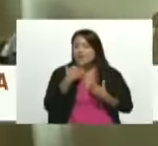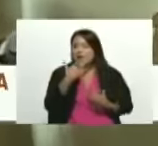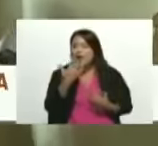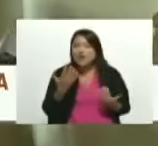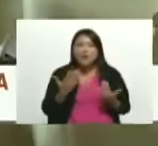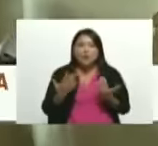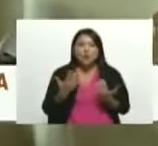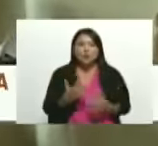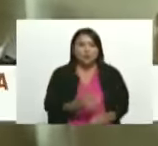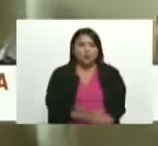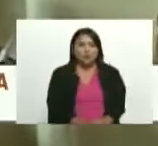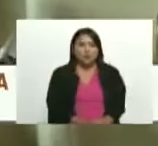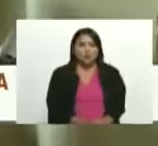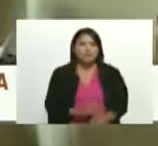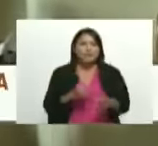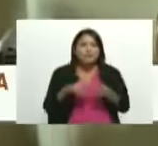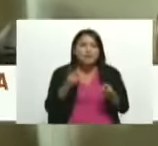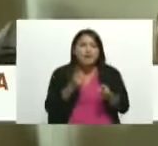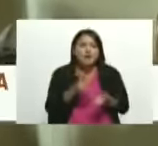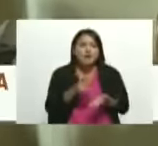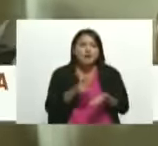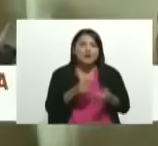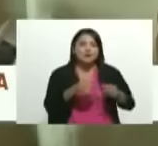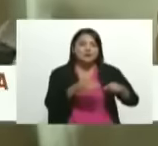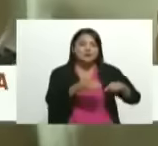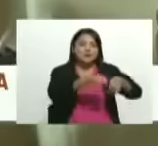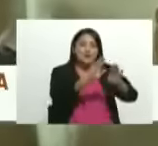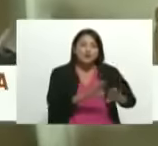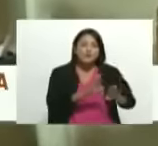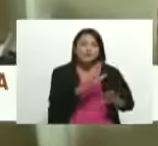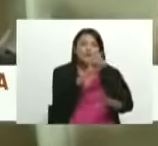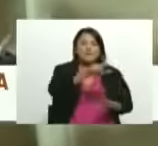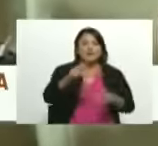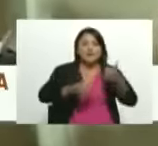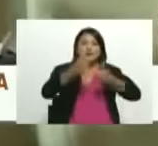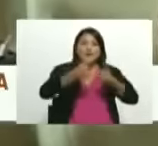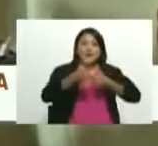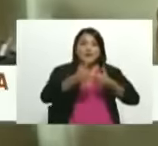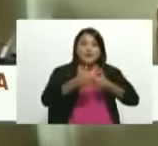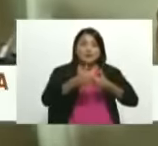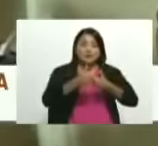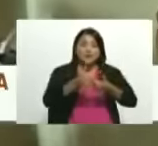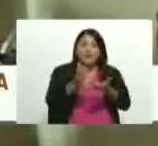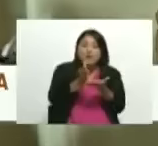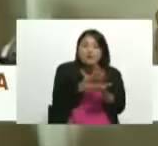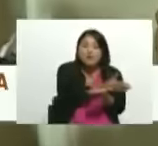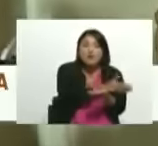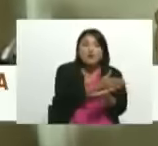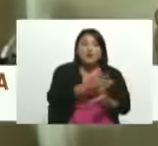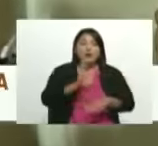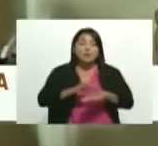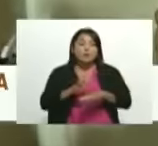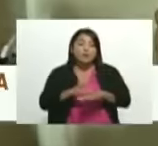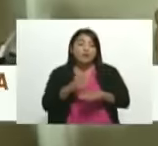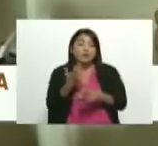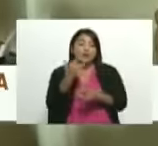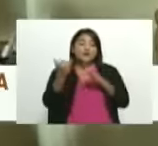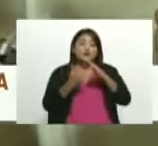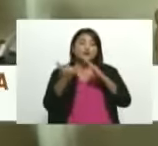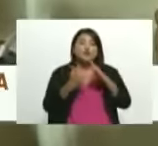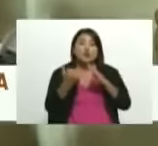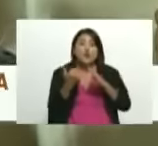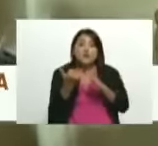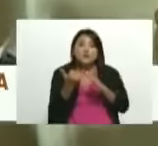además, el tema de las inhabilitaciones queda totalmente fuera. Incluso hay ONGs que le están solicitando al presidente de Colombia,